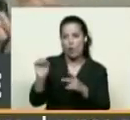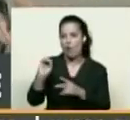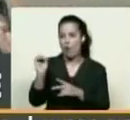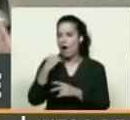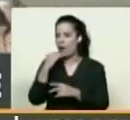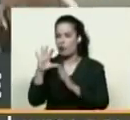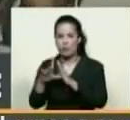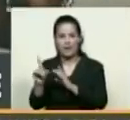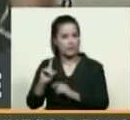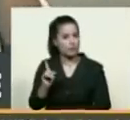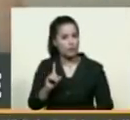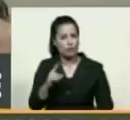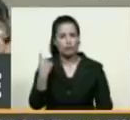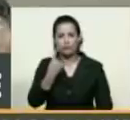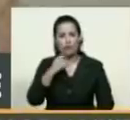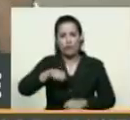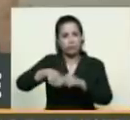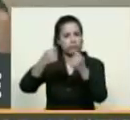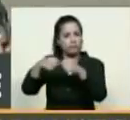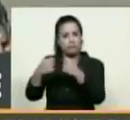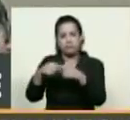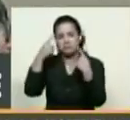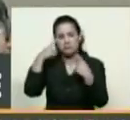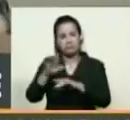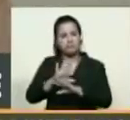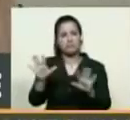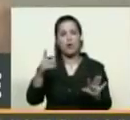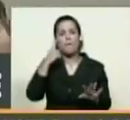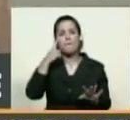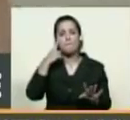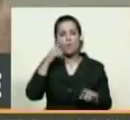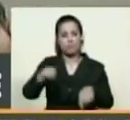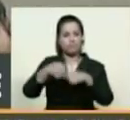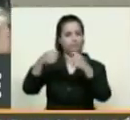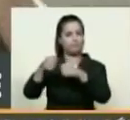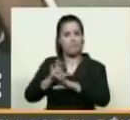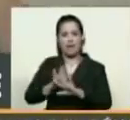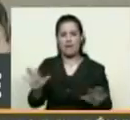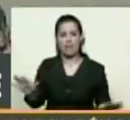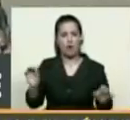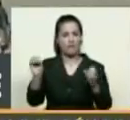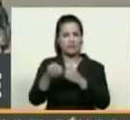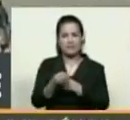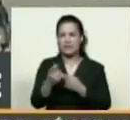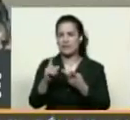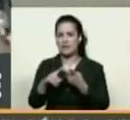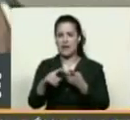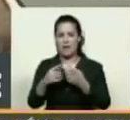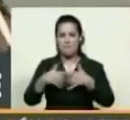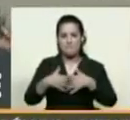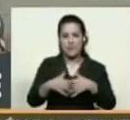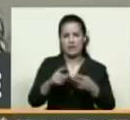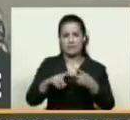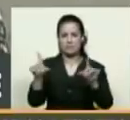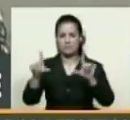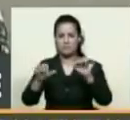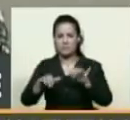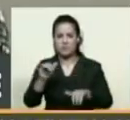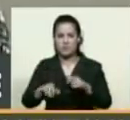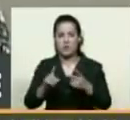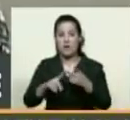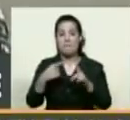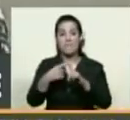en algún equipo. No, fue la destrucción total de la oficina regional, los equipos que teníamos allí, el acoso